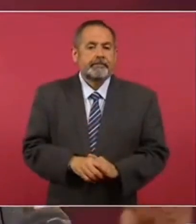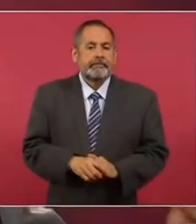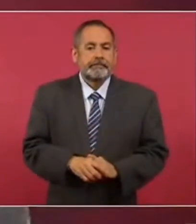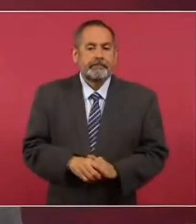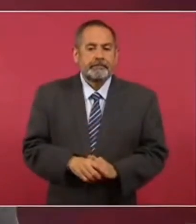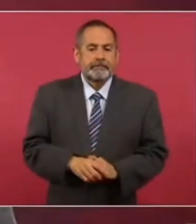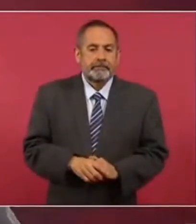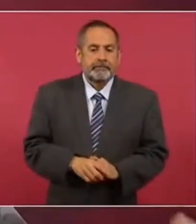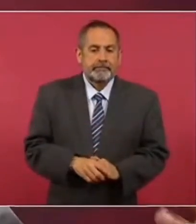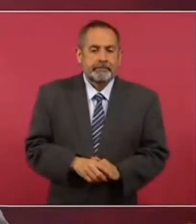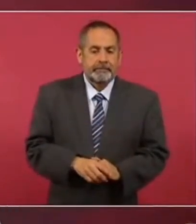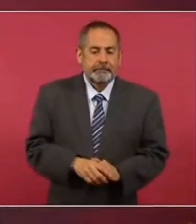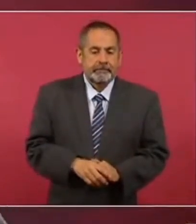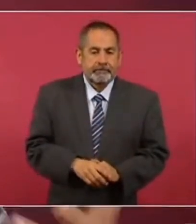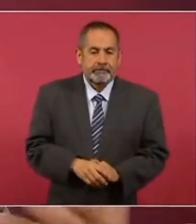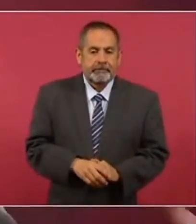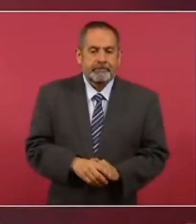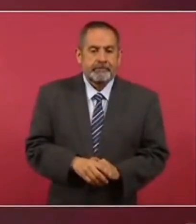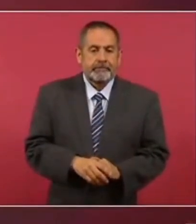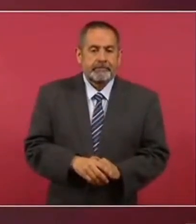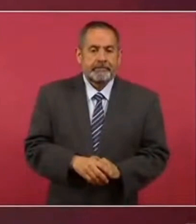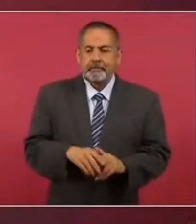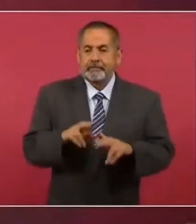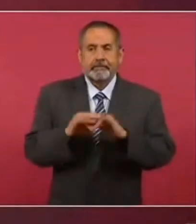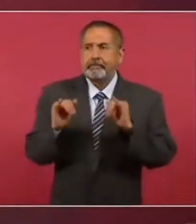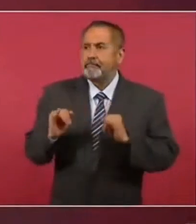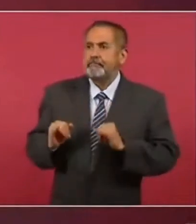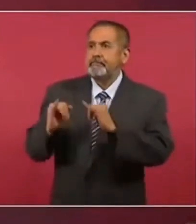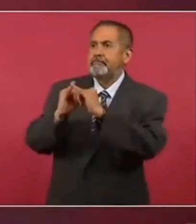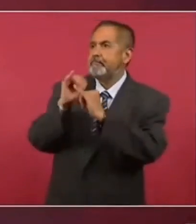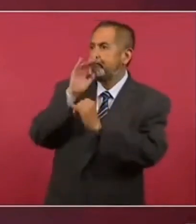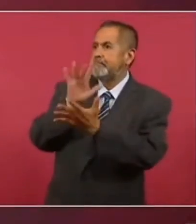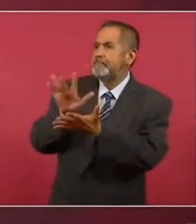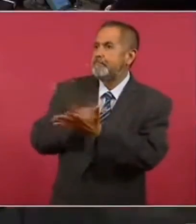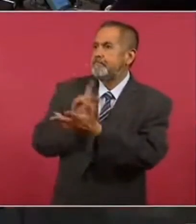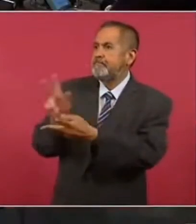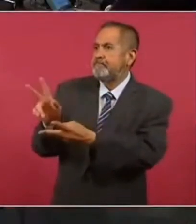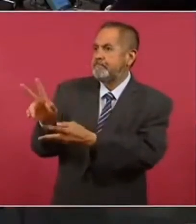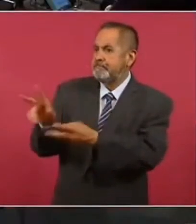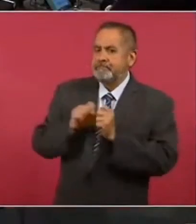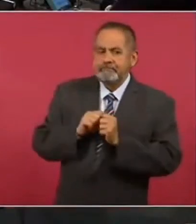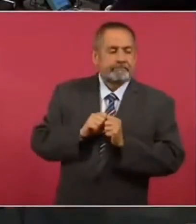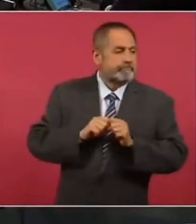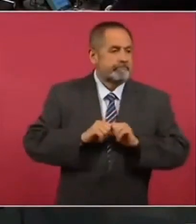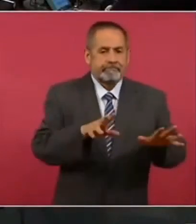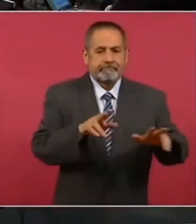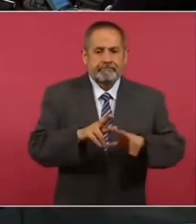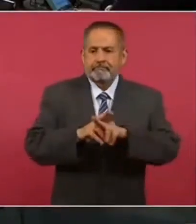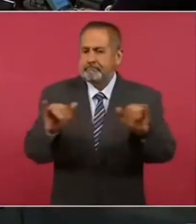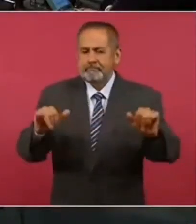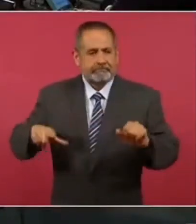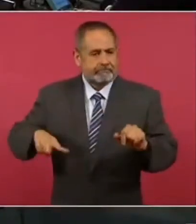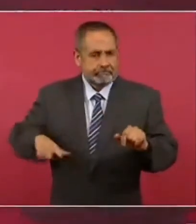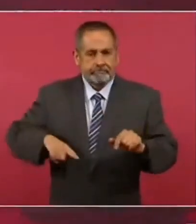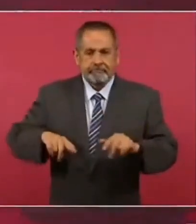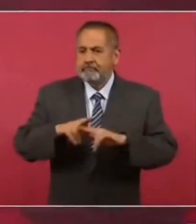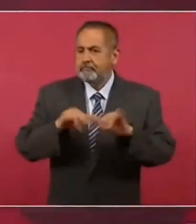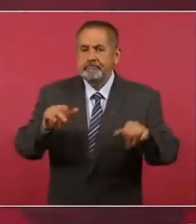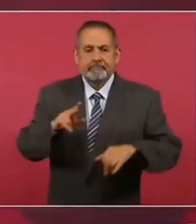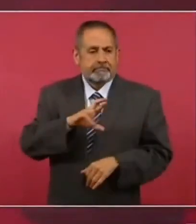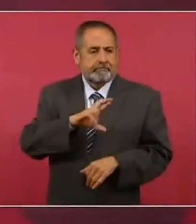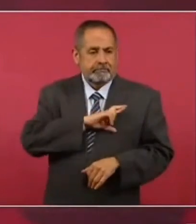este información de ninguna dependencia del gobierno de ningún particular